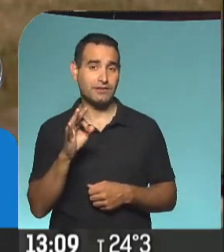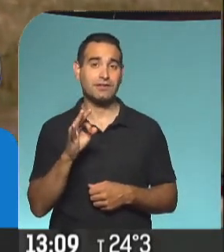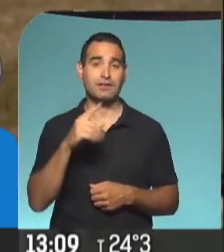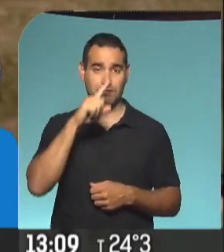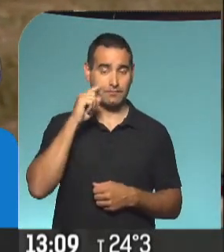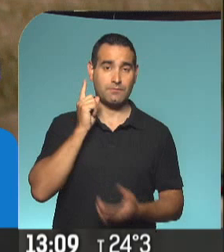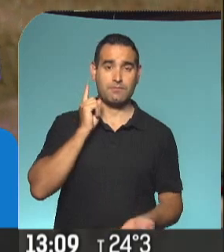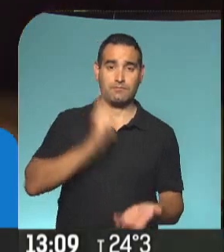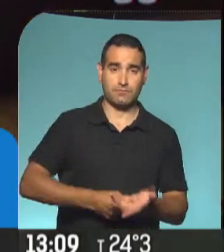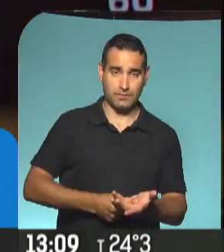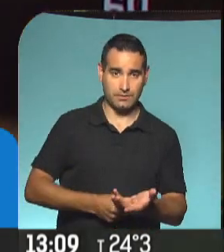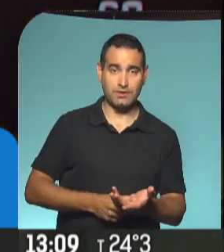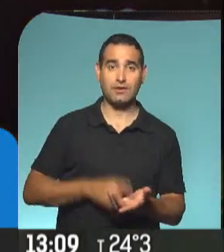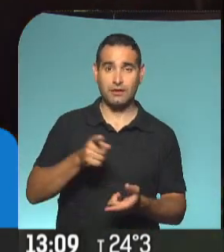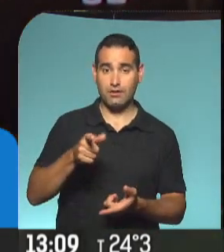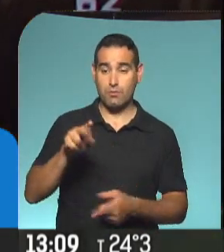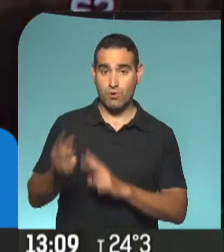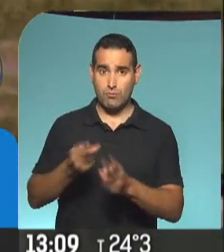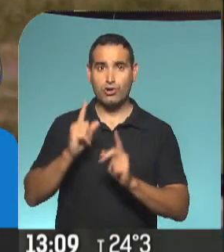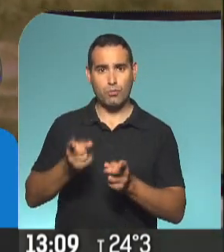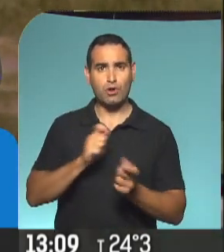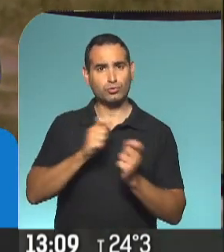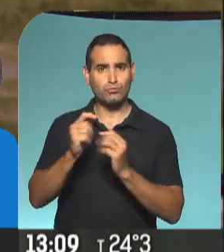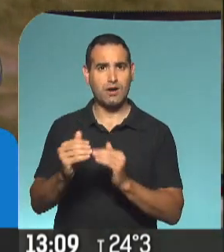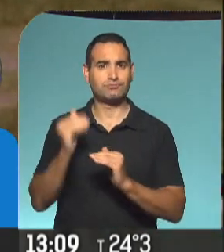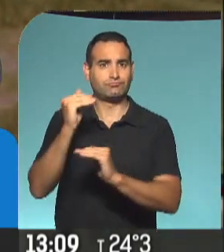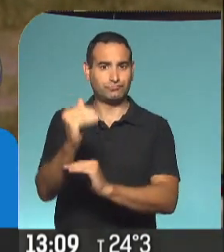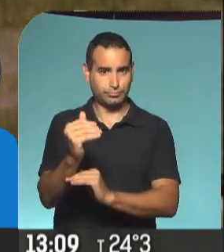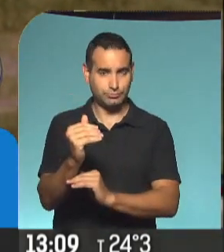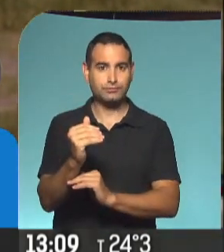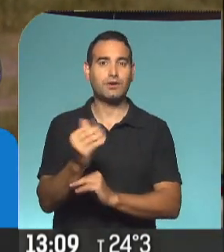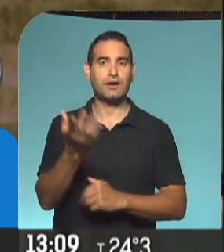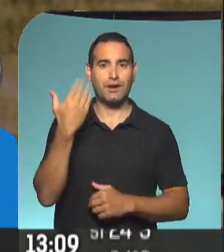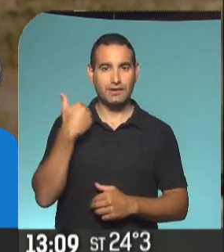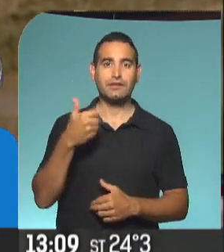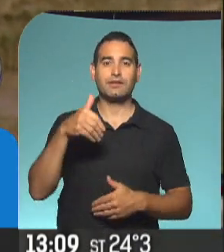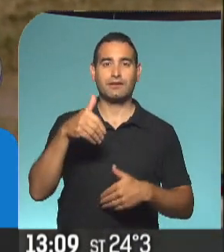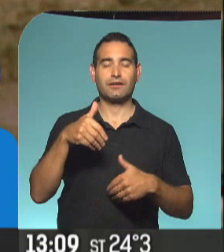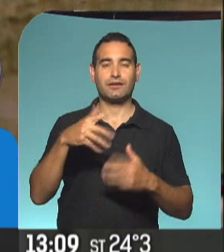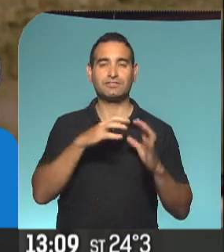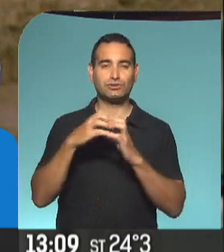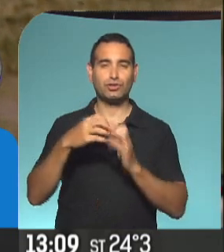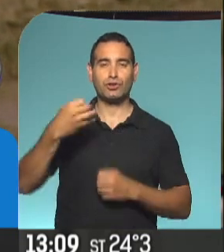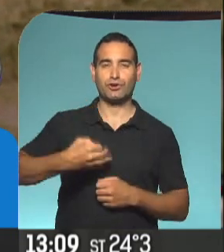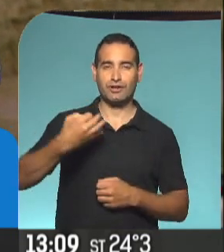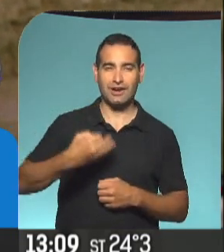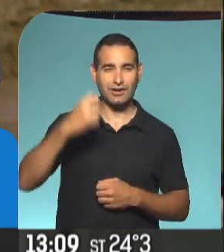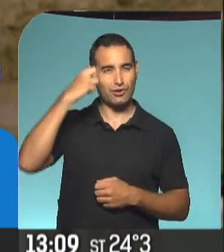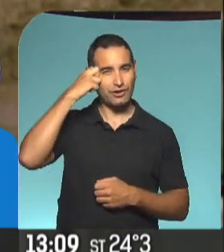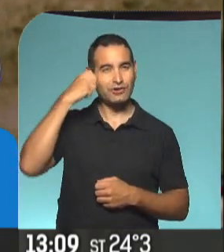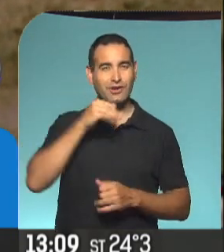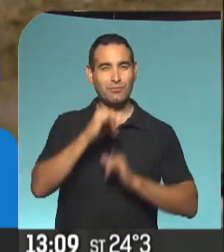decretó el ascenso post-mortem de los muchachos, que además lo comunicó en la apertura de las sesiones ordinarias del Congreso, lo cual fue un gesto transmitimos